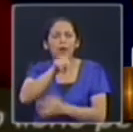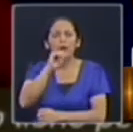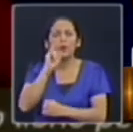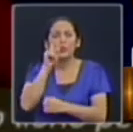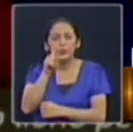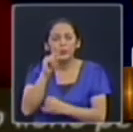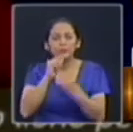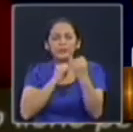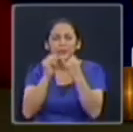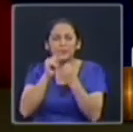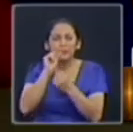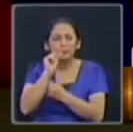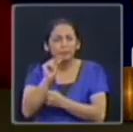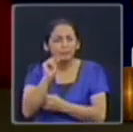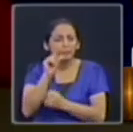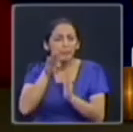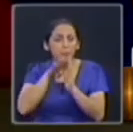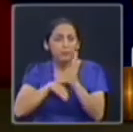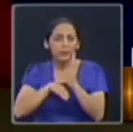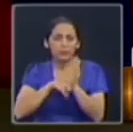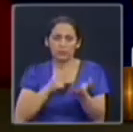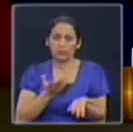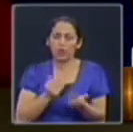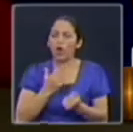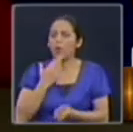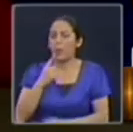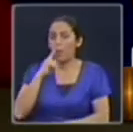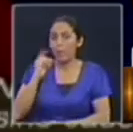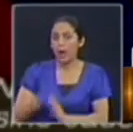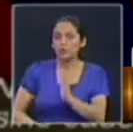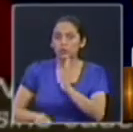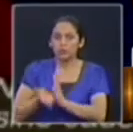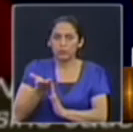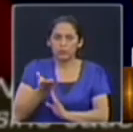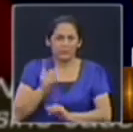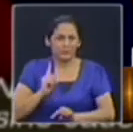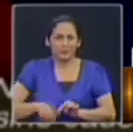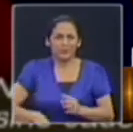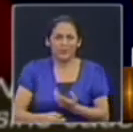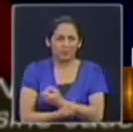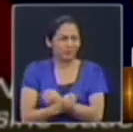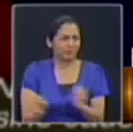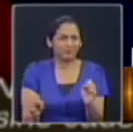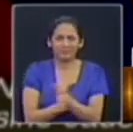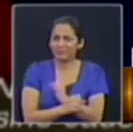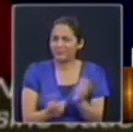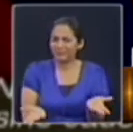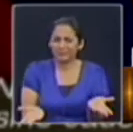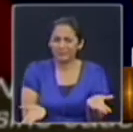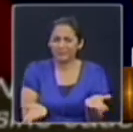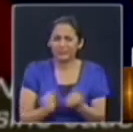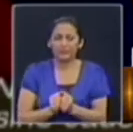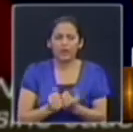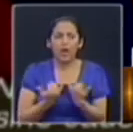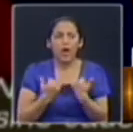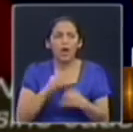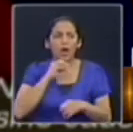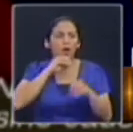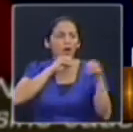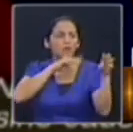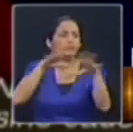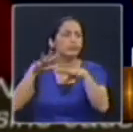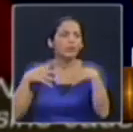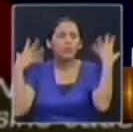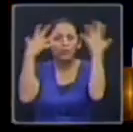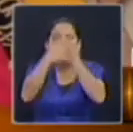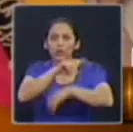el precio del pan. Por favor, no se puede especular. Nada sacan desinformando a la ciudadanía, sino causar únicamente